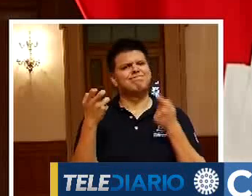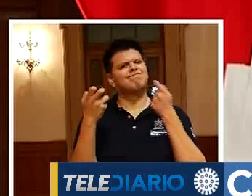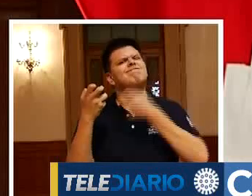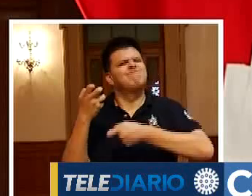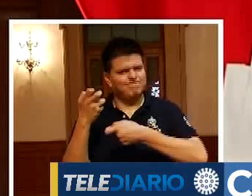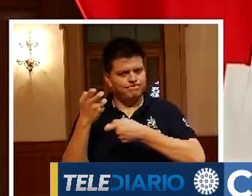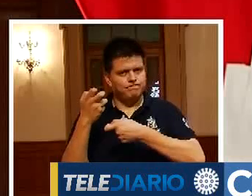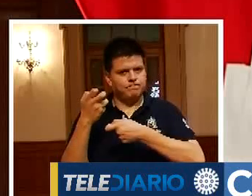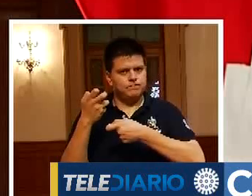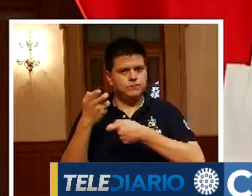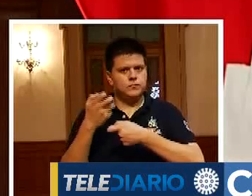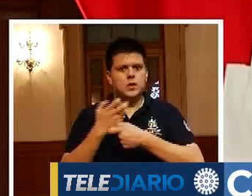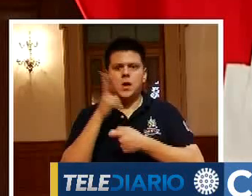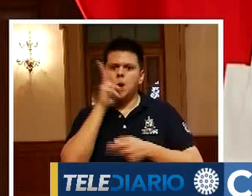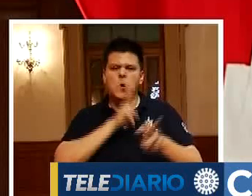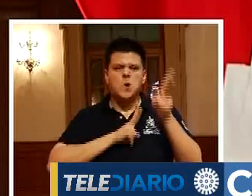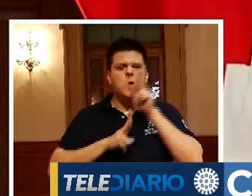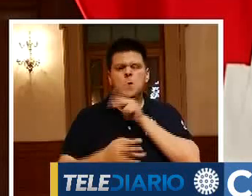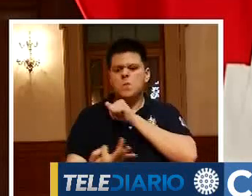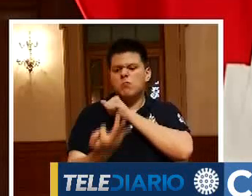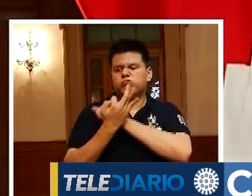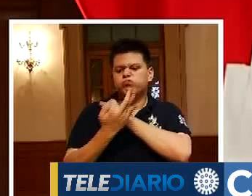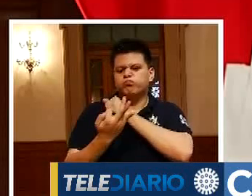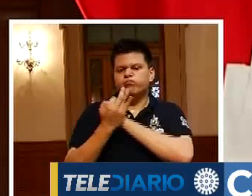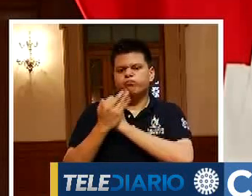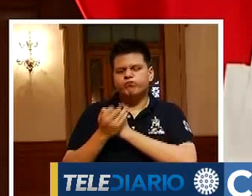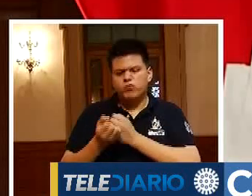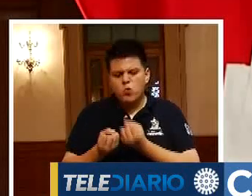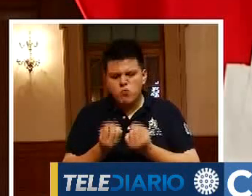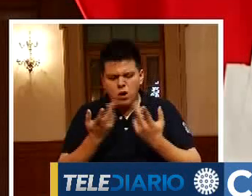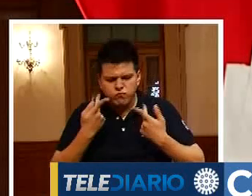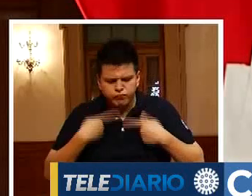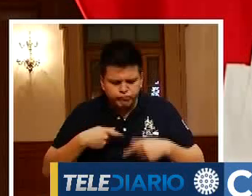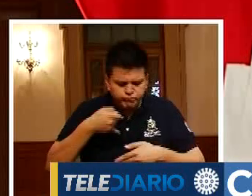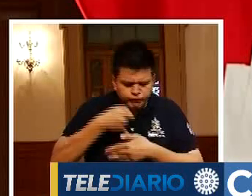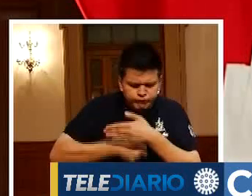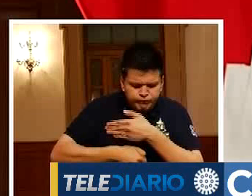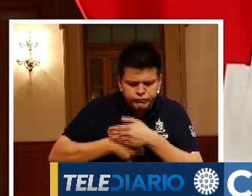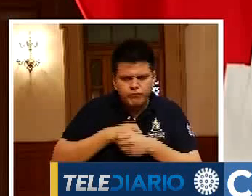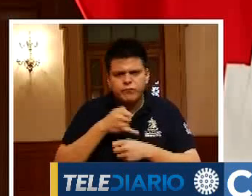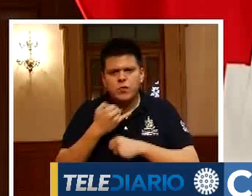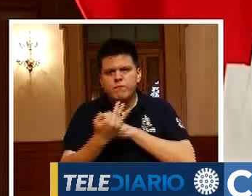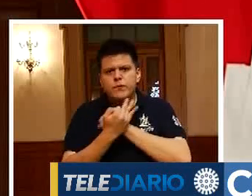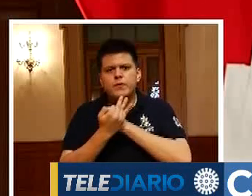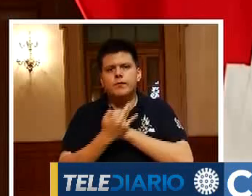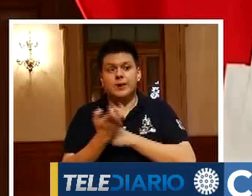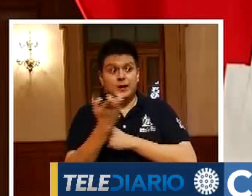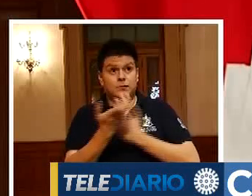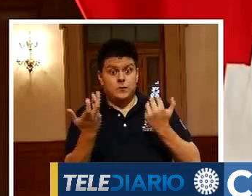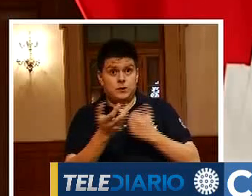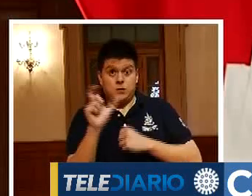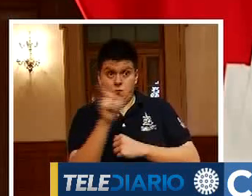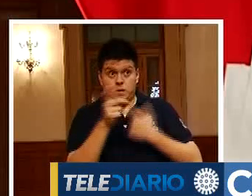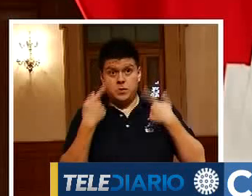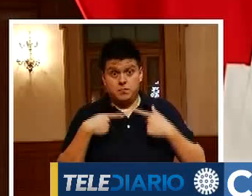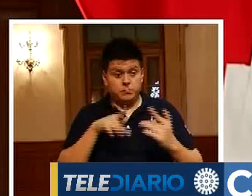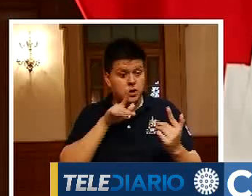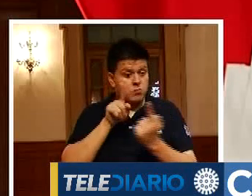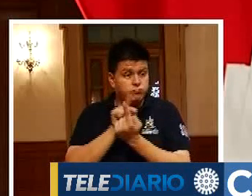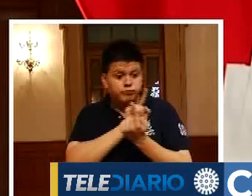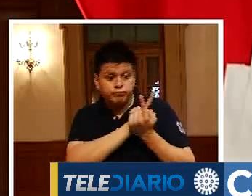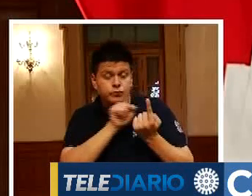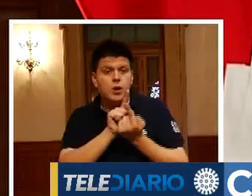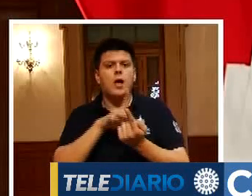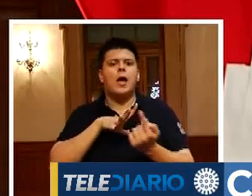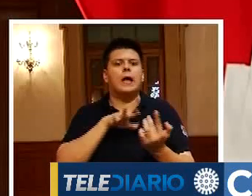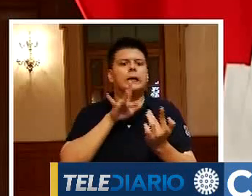a medir anticuerpos. Estos anticuerpos fueron creados cuando una persona entró en contacto con un agente